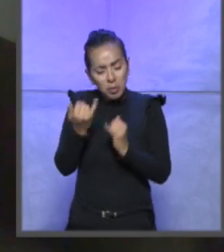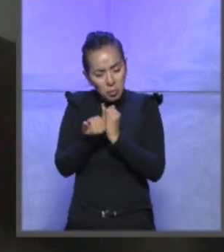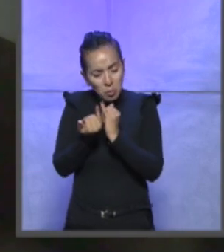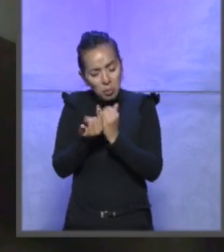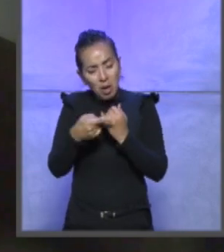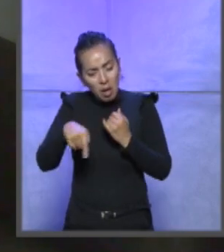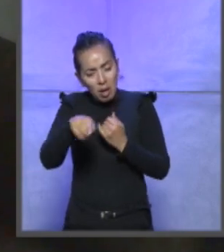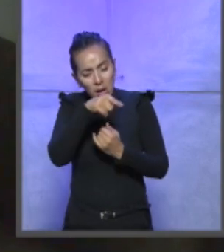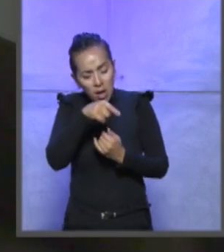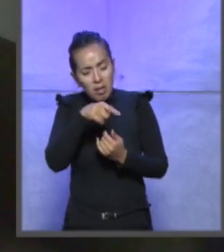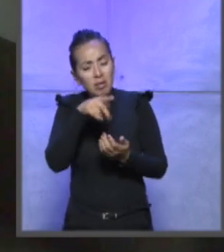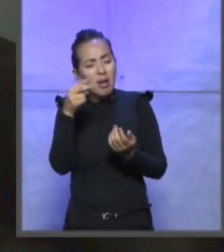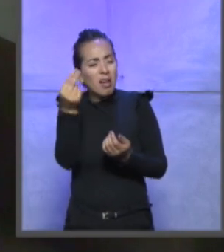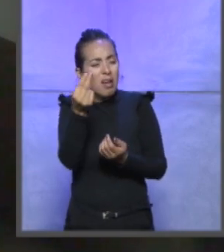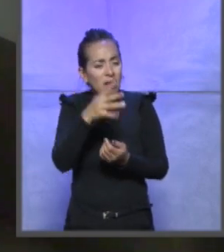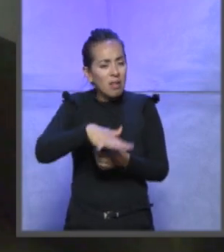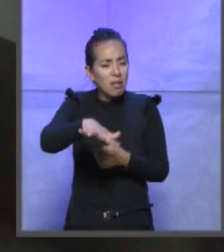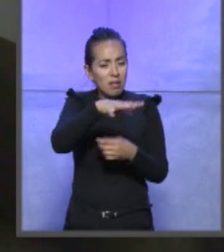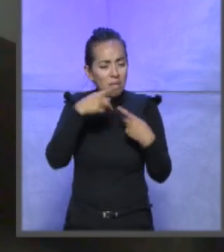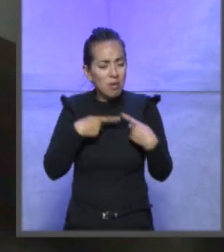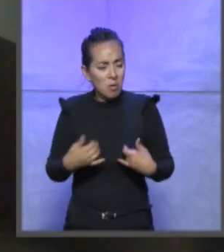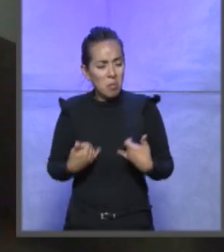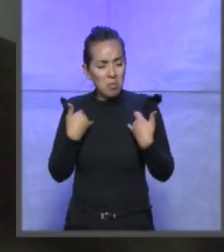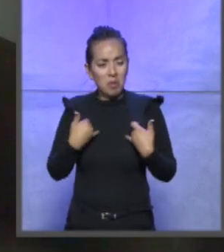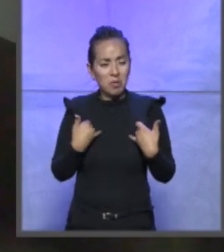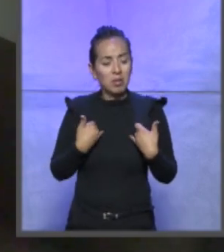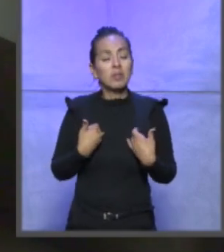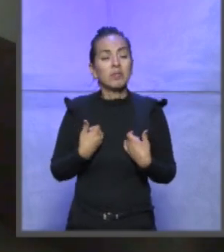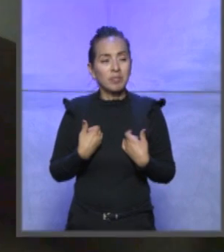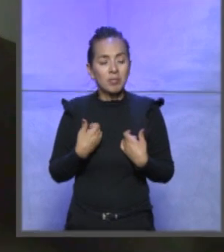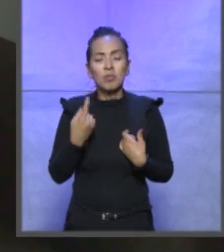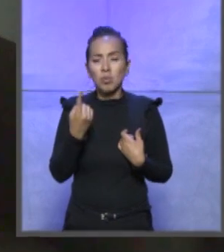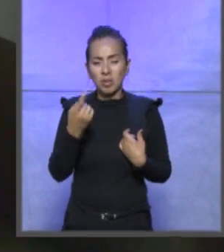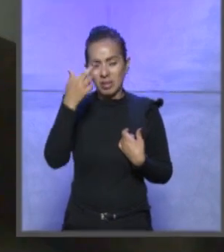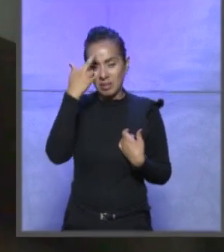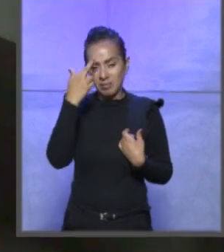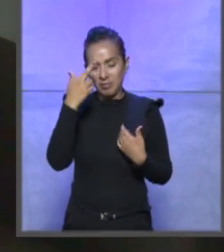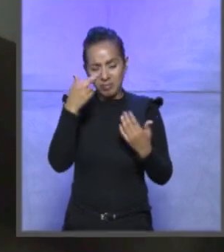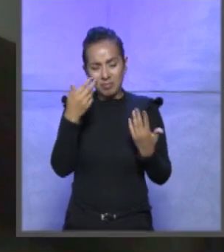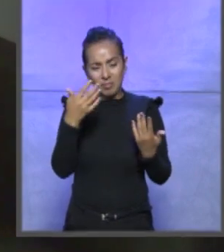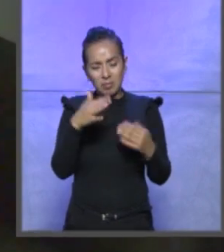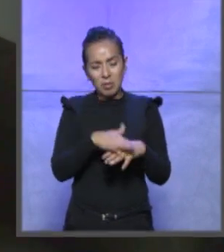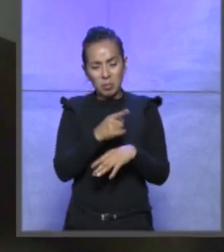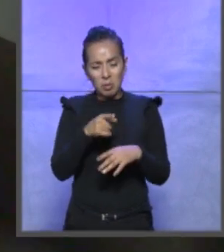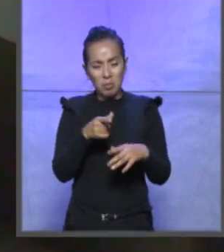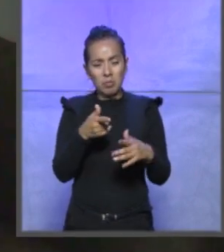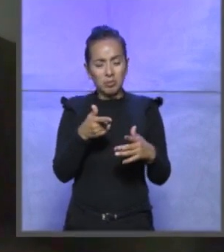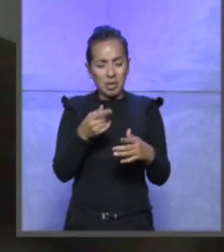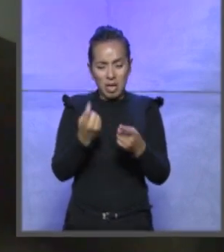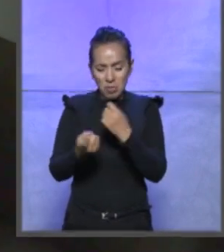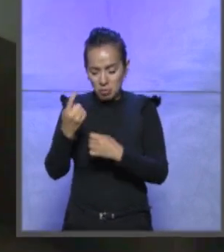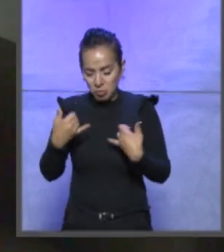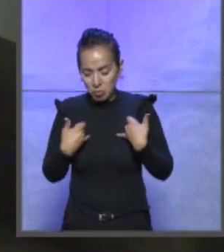las necesidades públicas, que es lo principal. Entonces, una de las razones son también no solamente la falta de recursos